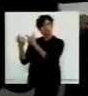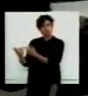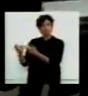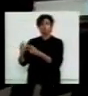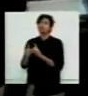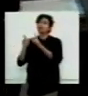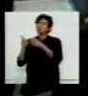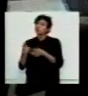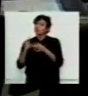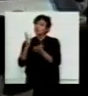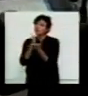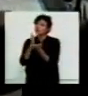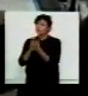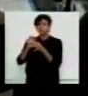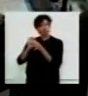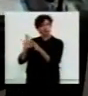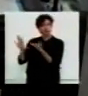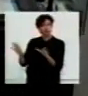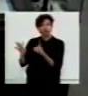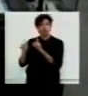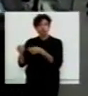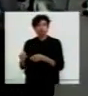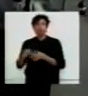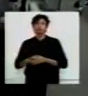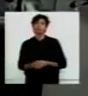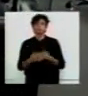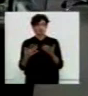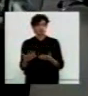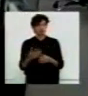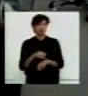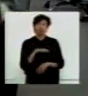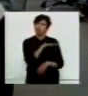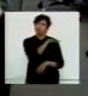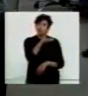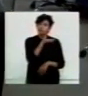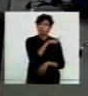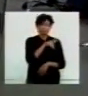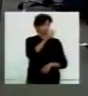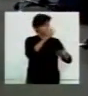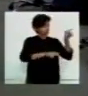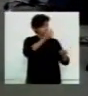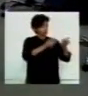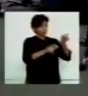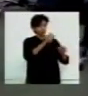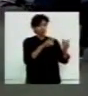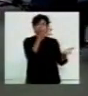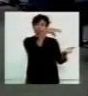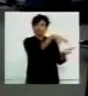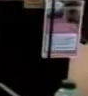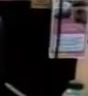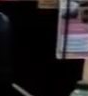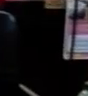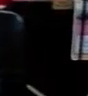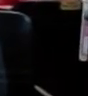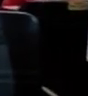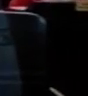expresó lamentablemente durante un año que no pudimos designar al defensor del